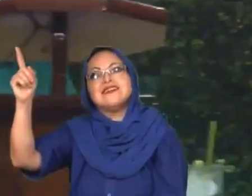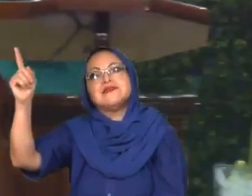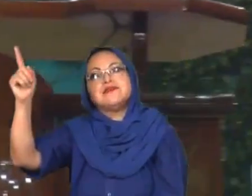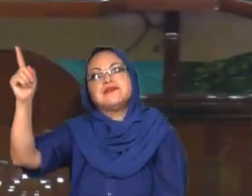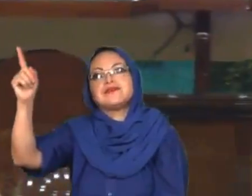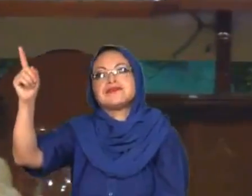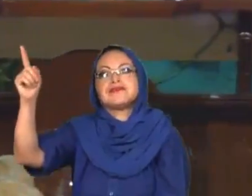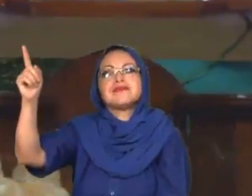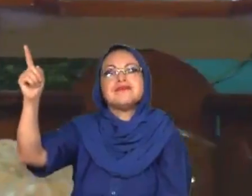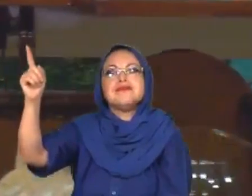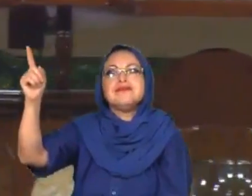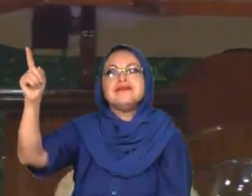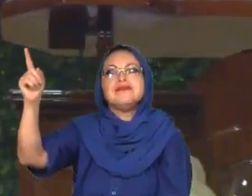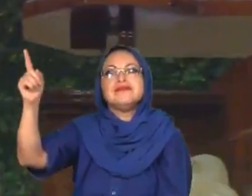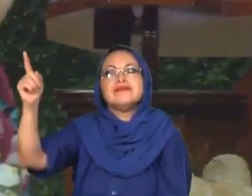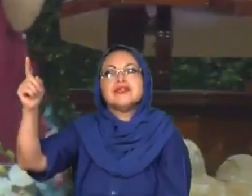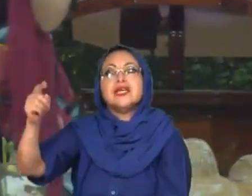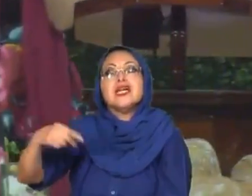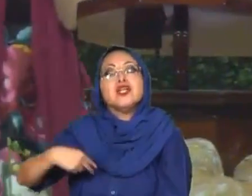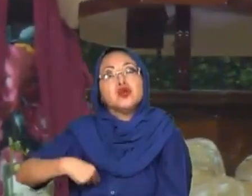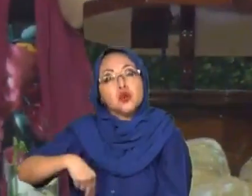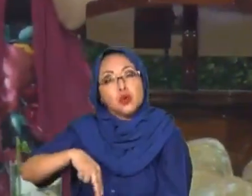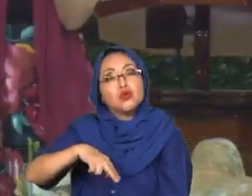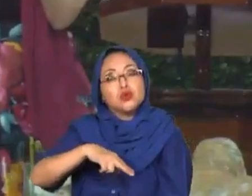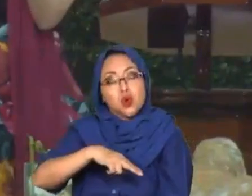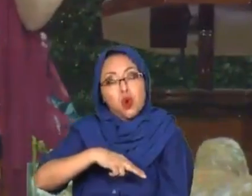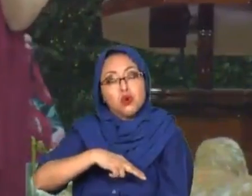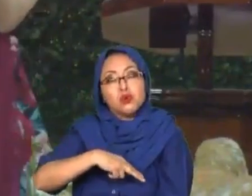amamos. Dile, te esperamos.